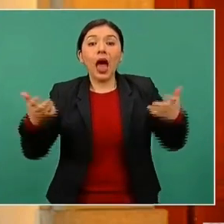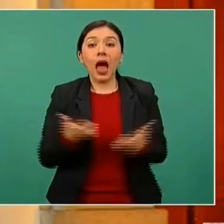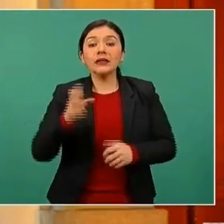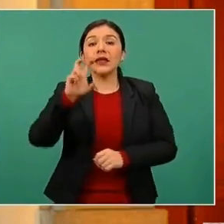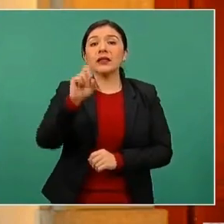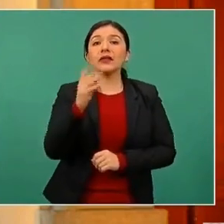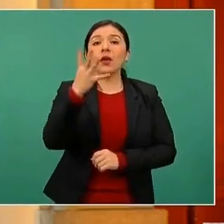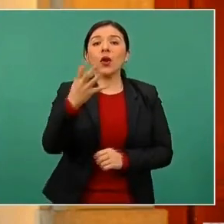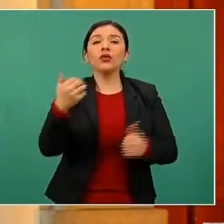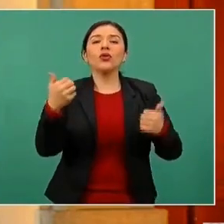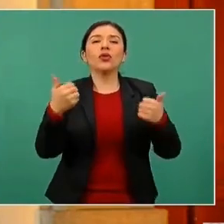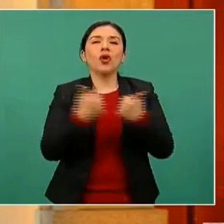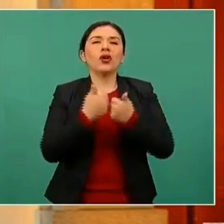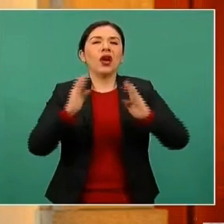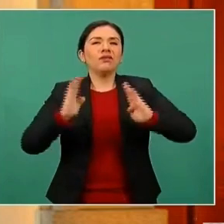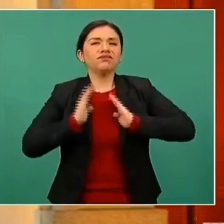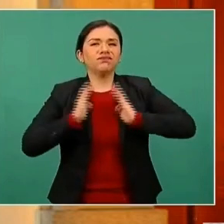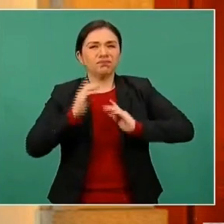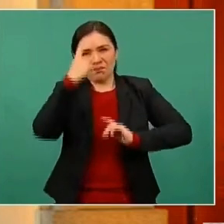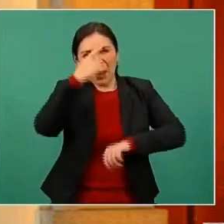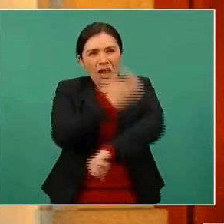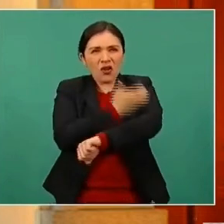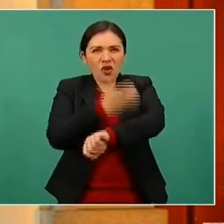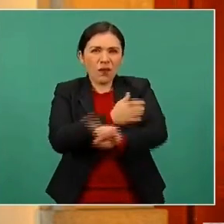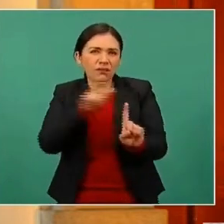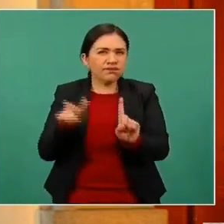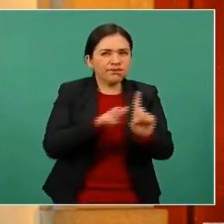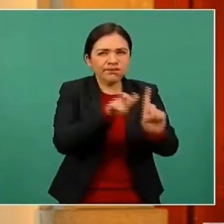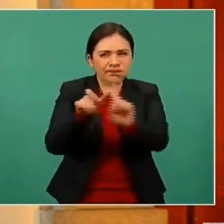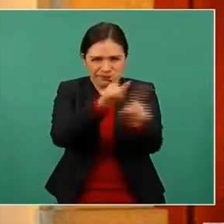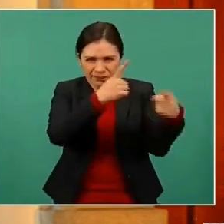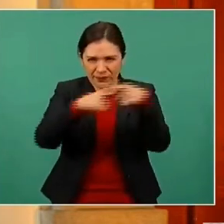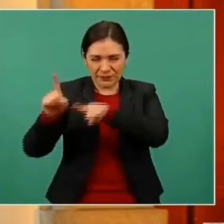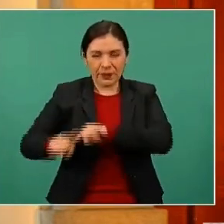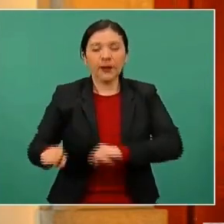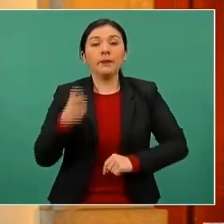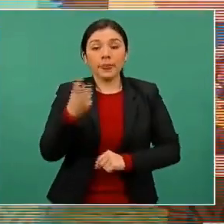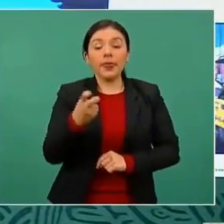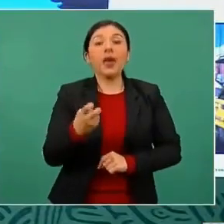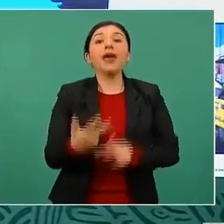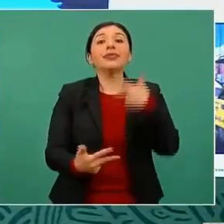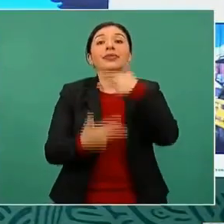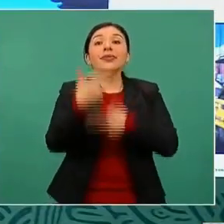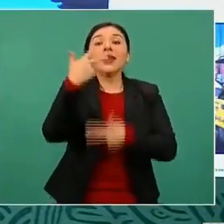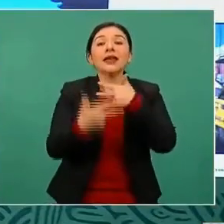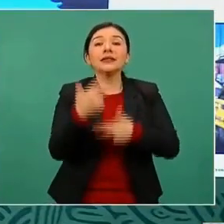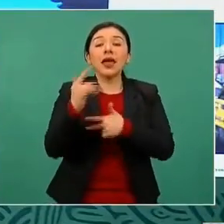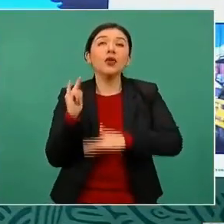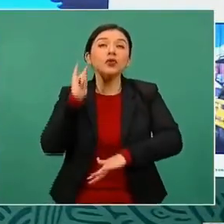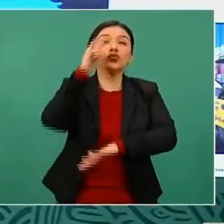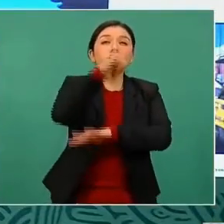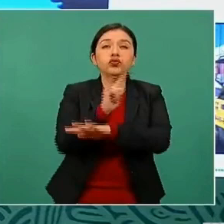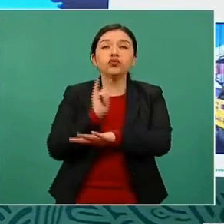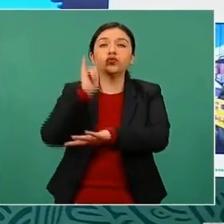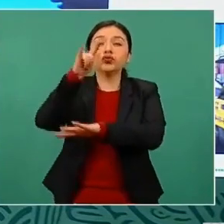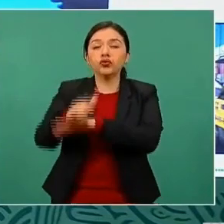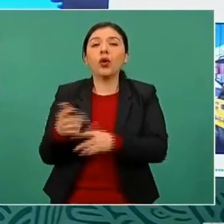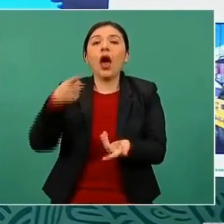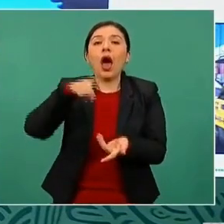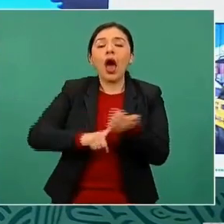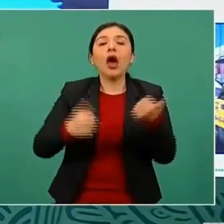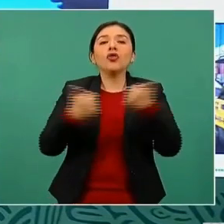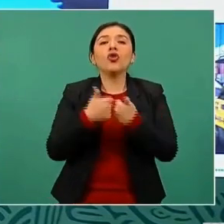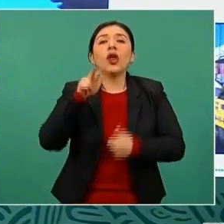escoltas de seguridad en las 34 rutas se realizaron 13 operaciones aéreas con 18